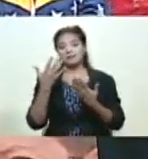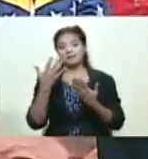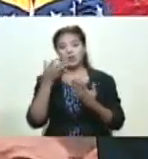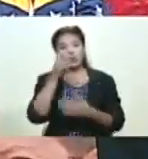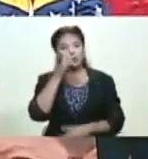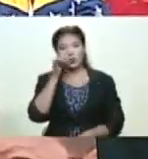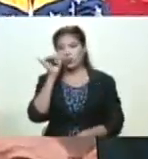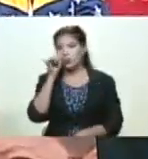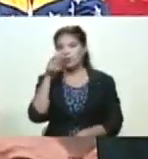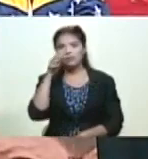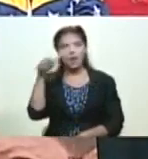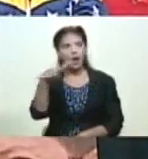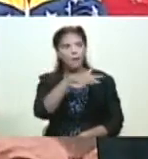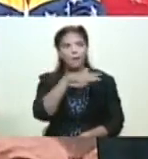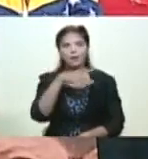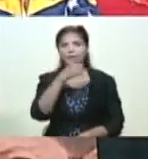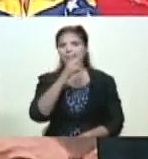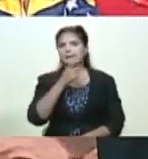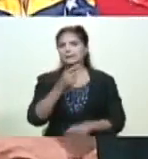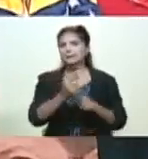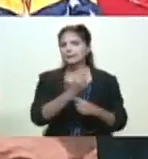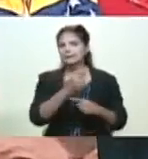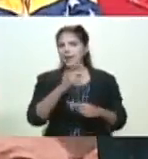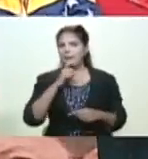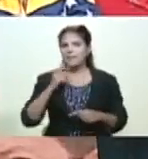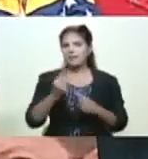del pueblo enfrentando la amenaza.